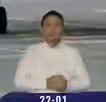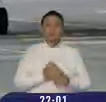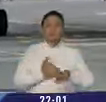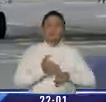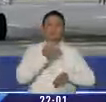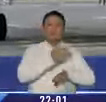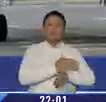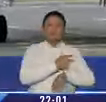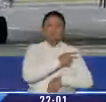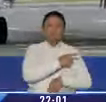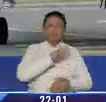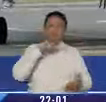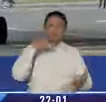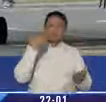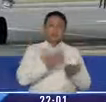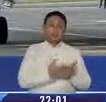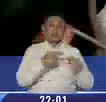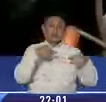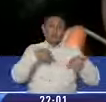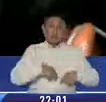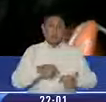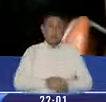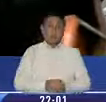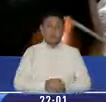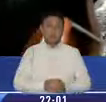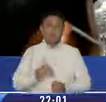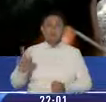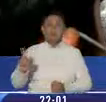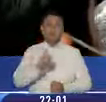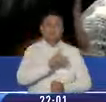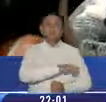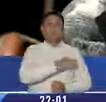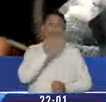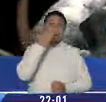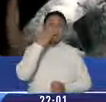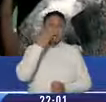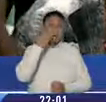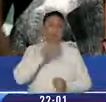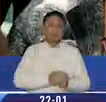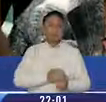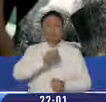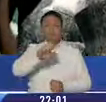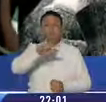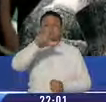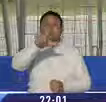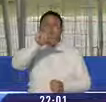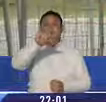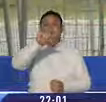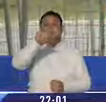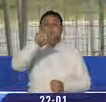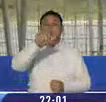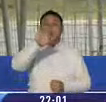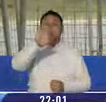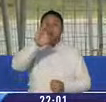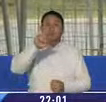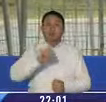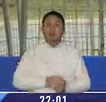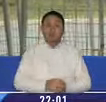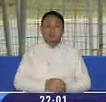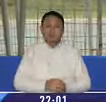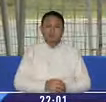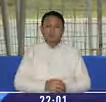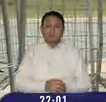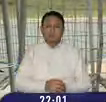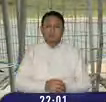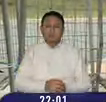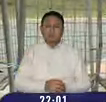de la llegada del supuesto femicida, se hizo presente la madre de María Belén Bernal, Elizabeth Otavalo. Usted quiere ver a Germán Cáceres.